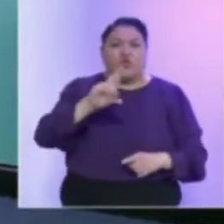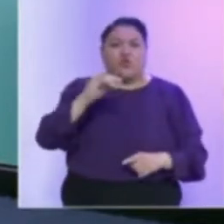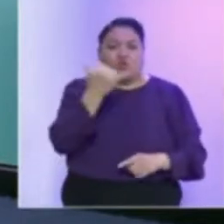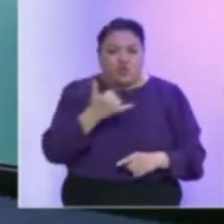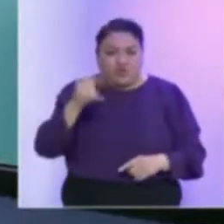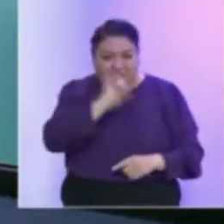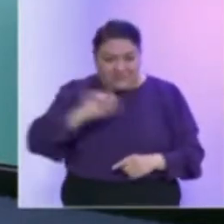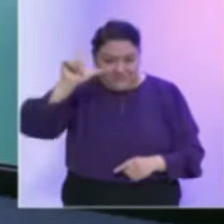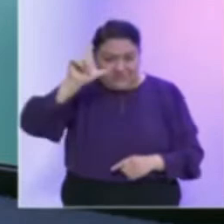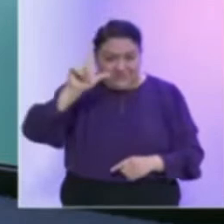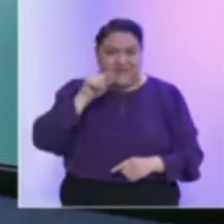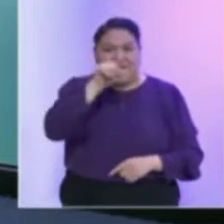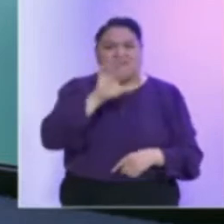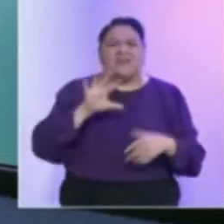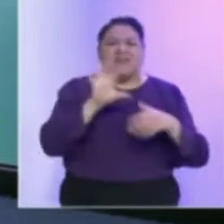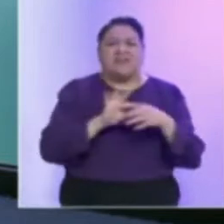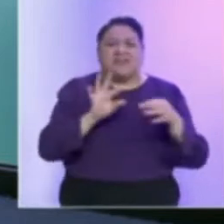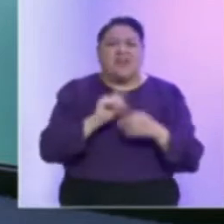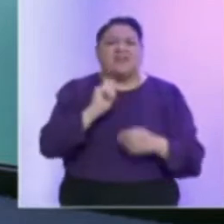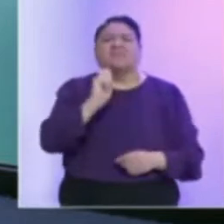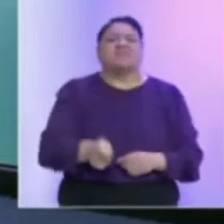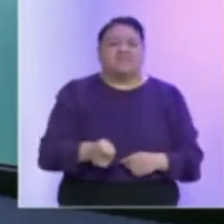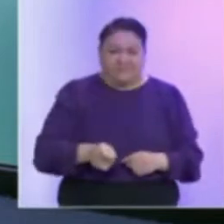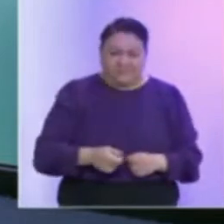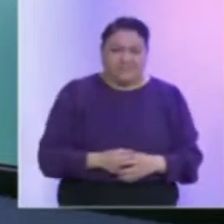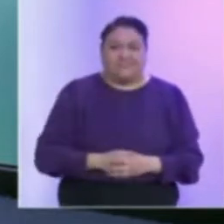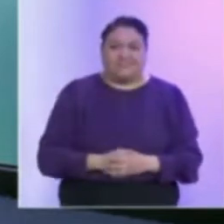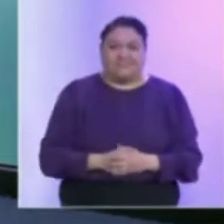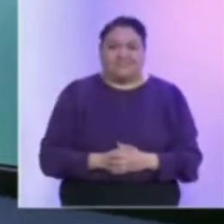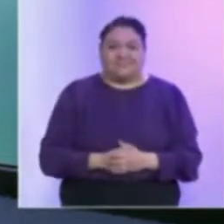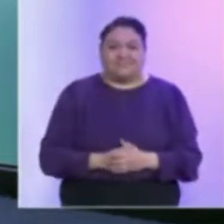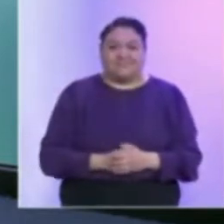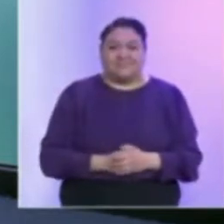Farías para que nos cuente más sobre este tribunal.